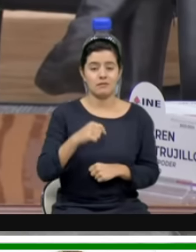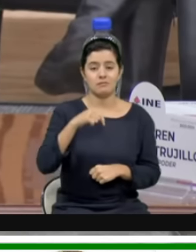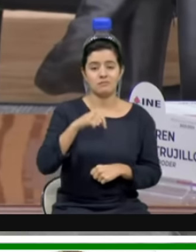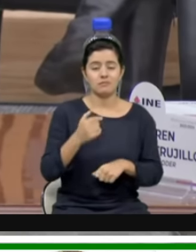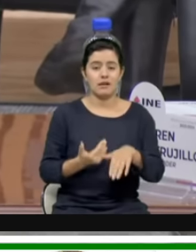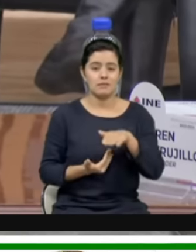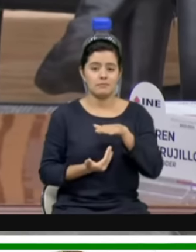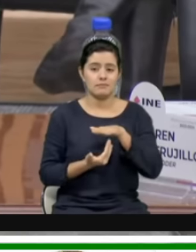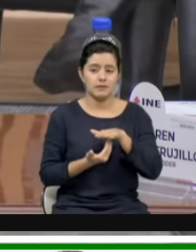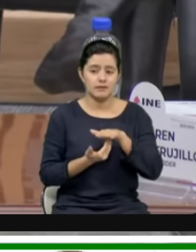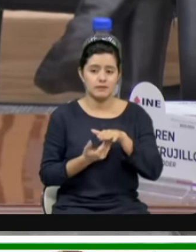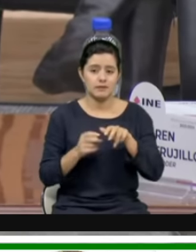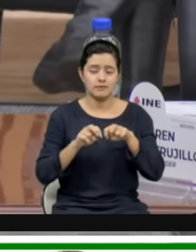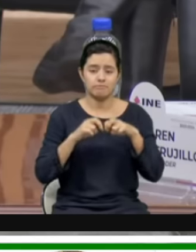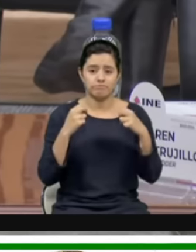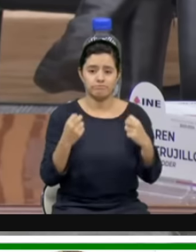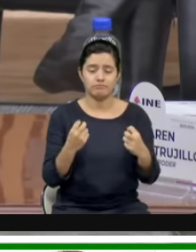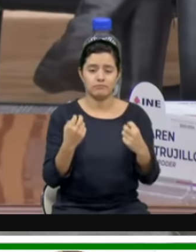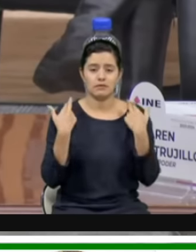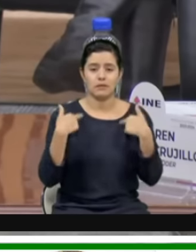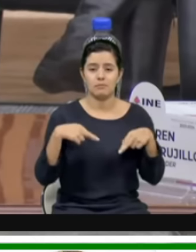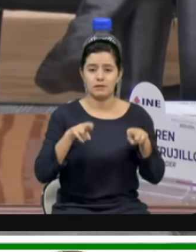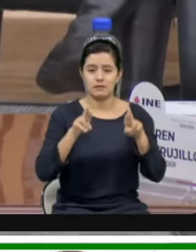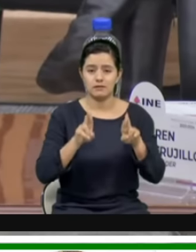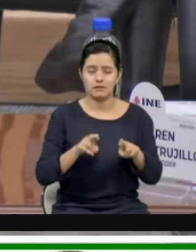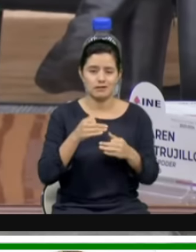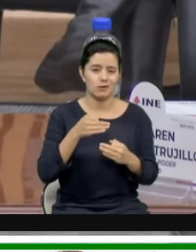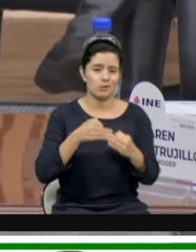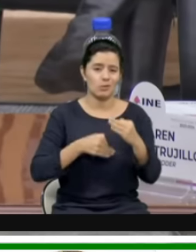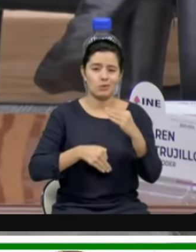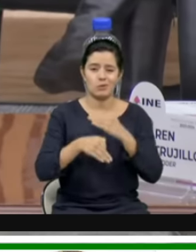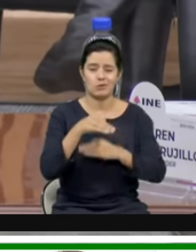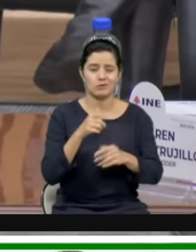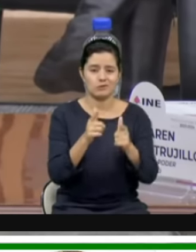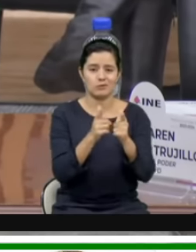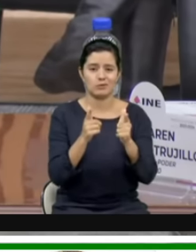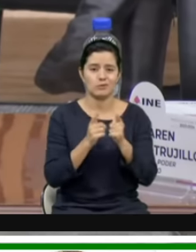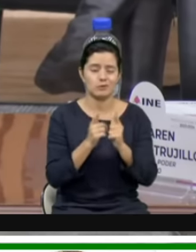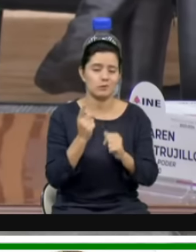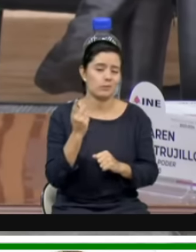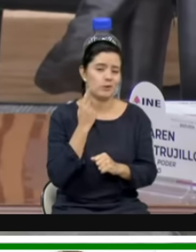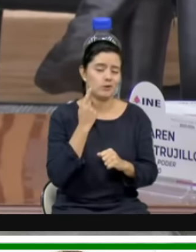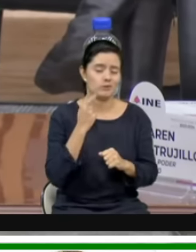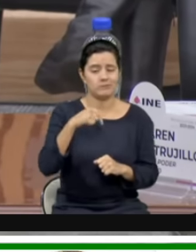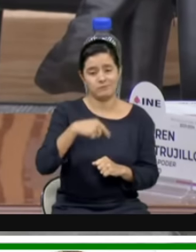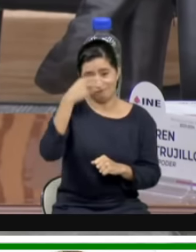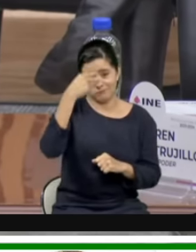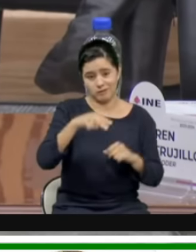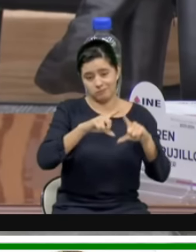mesa Donde están representadas todas las fuerzas políticas de este